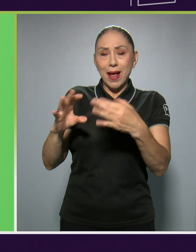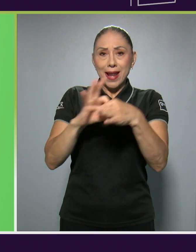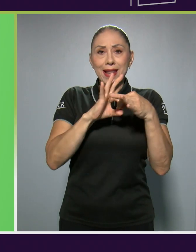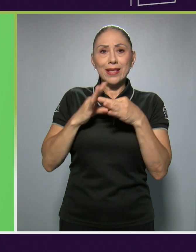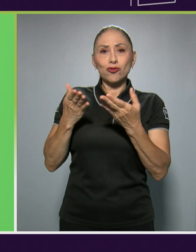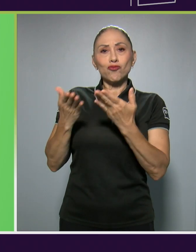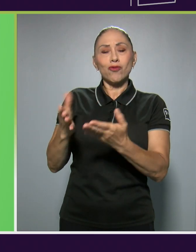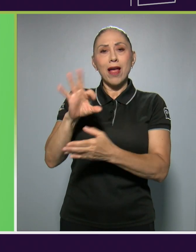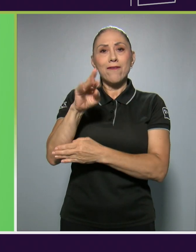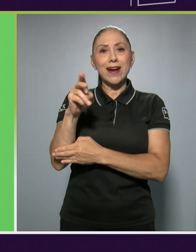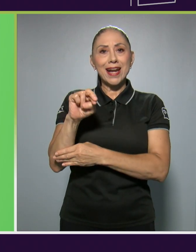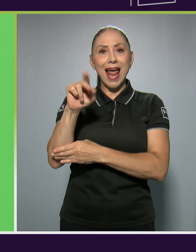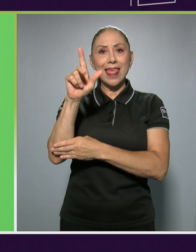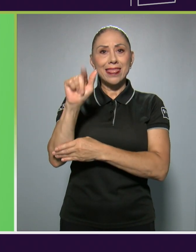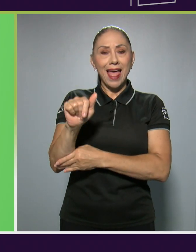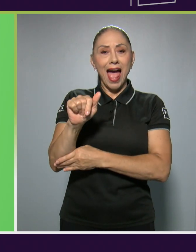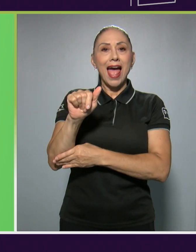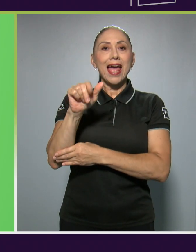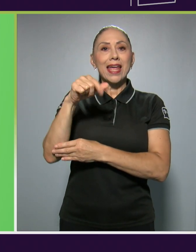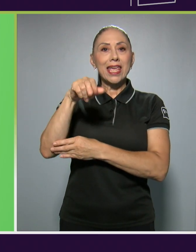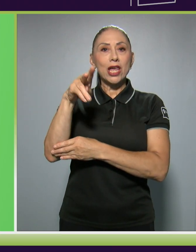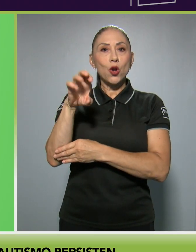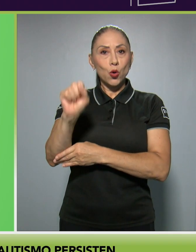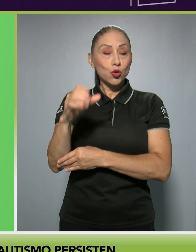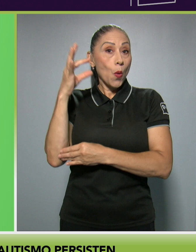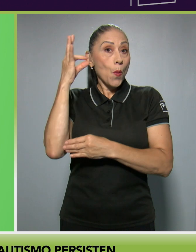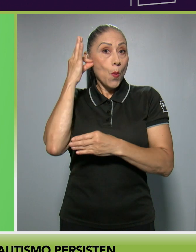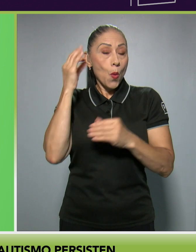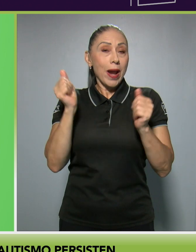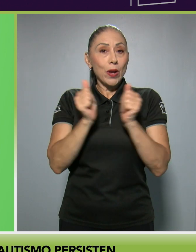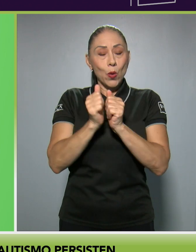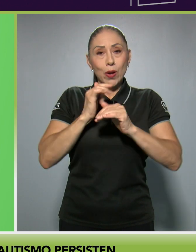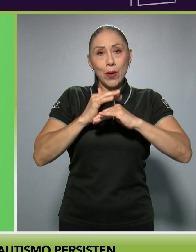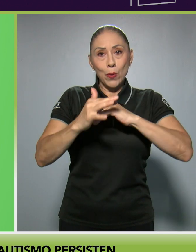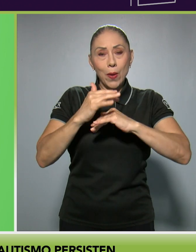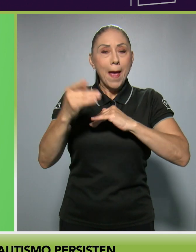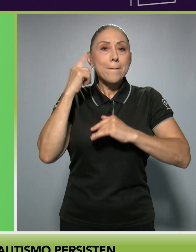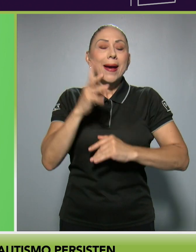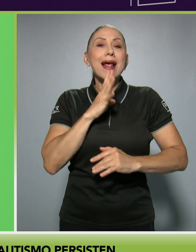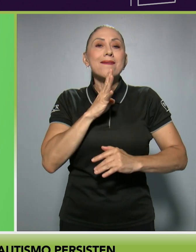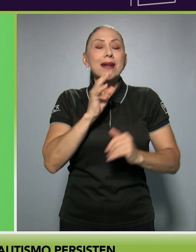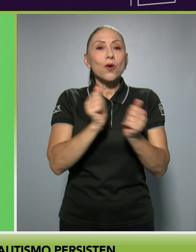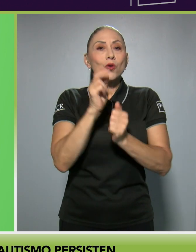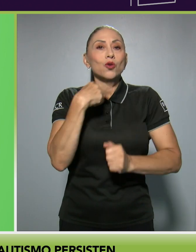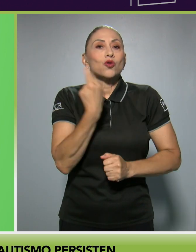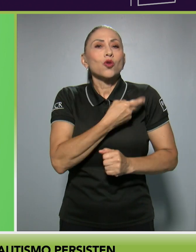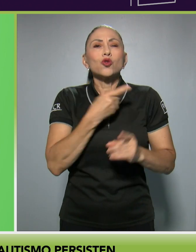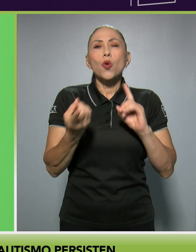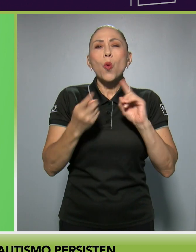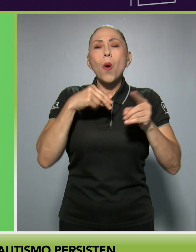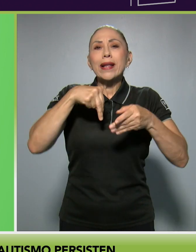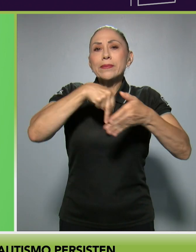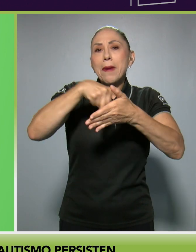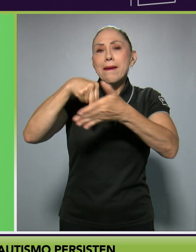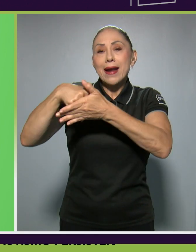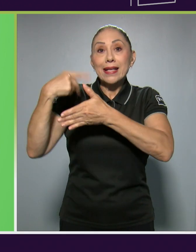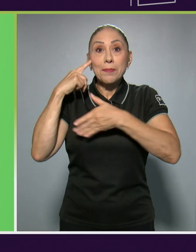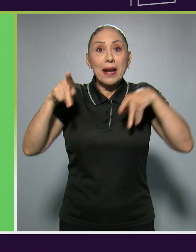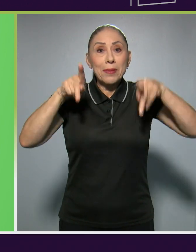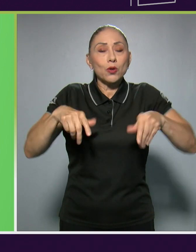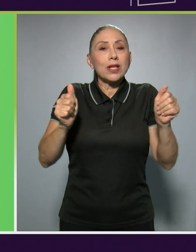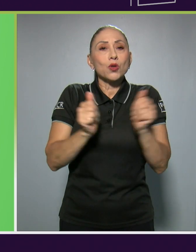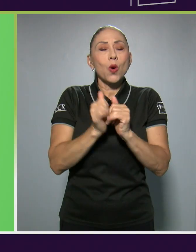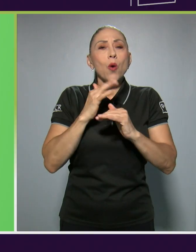Quiroz, mujer autista, para conversar con nosotros sobre las barreras que persisten para el acceso de las personas con autismo a